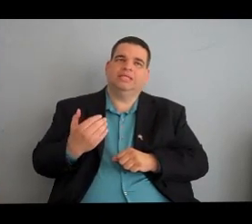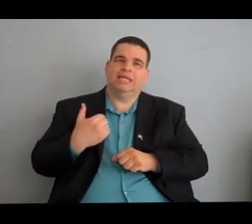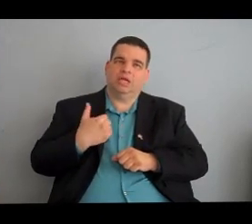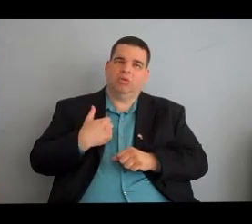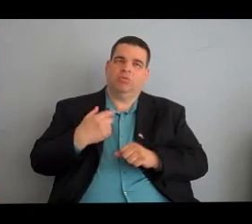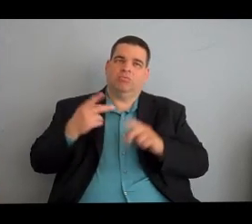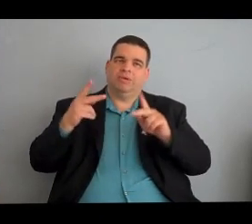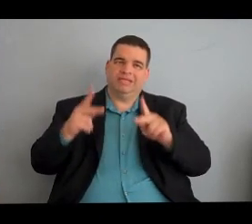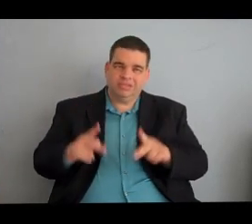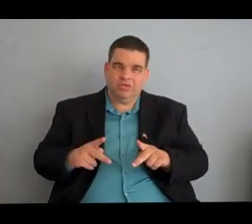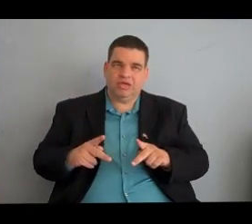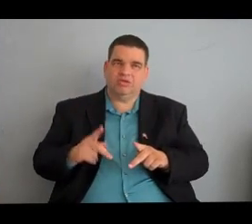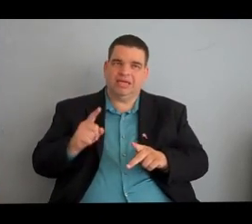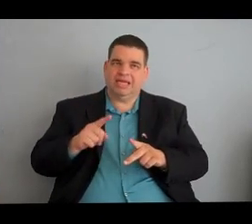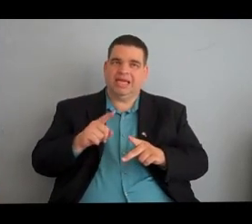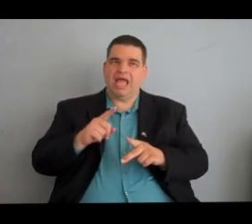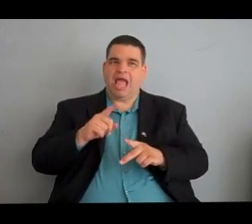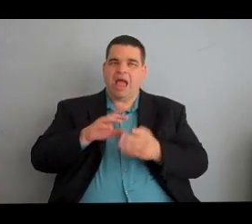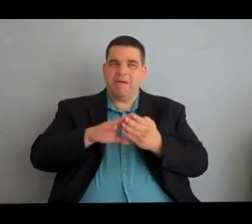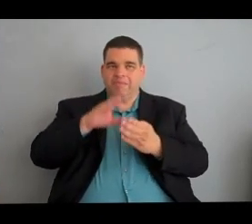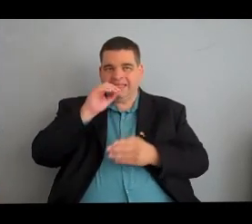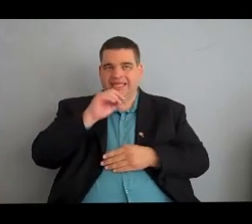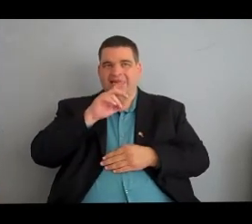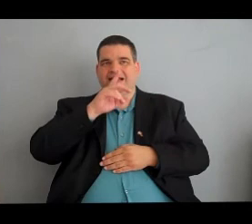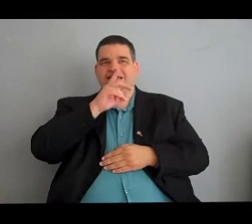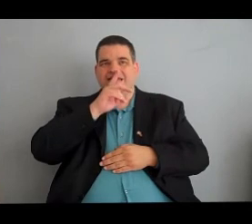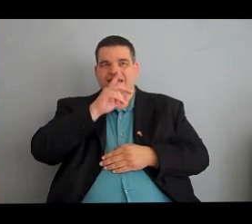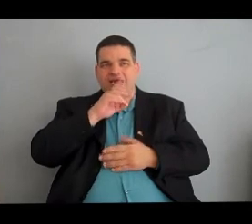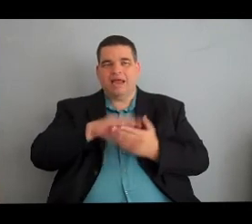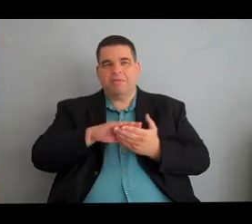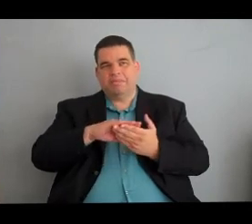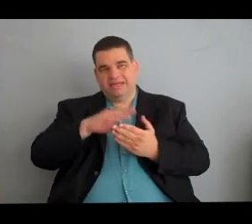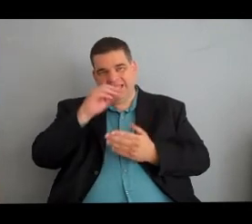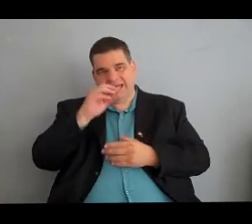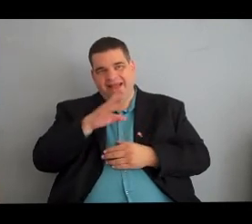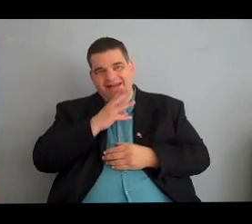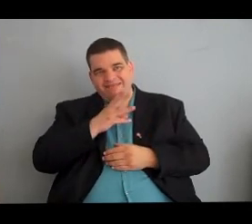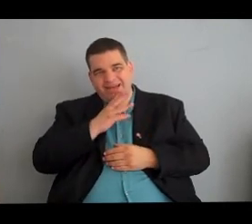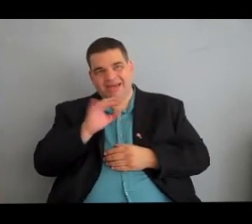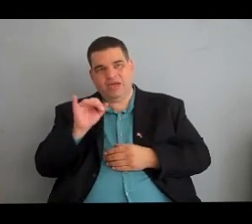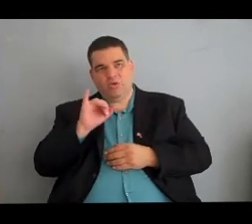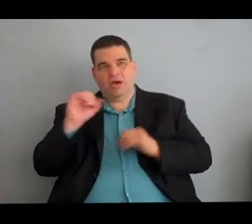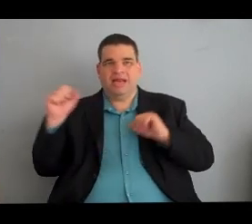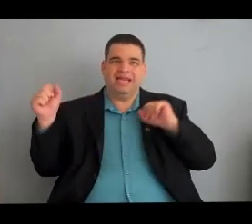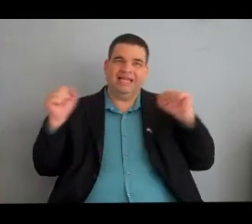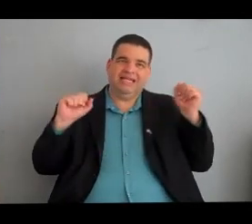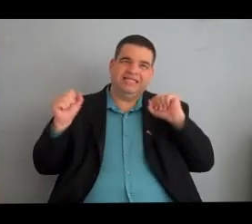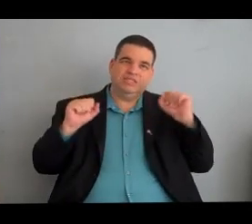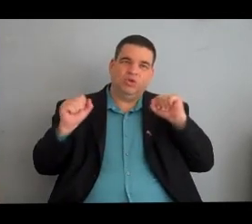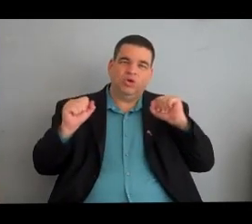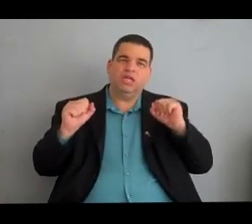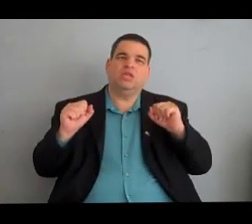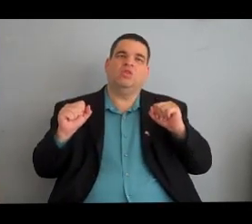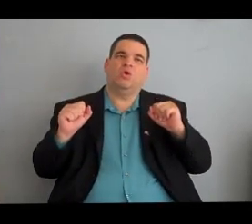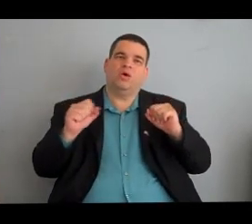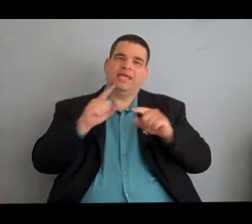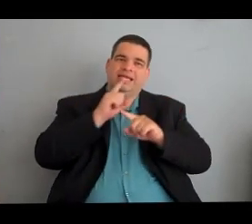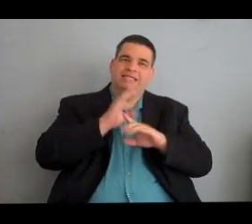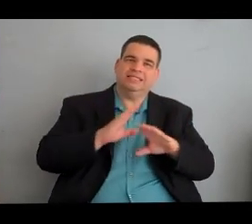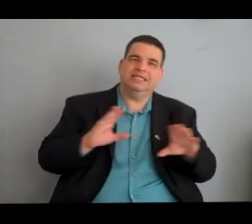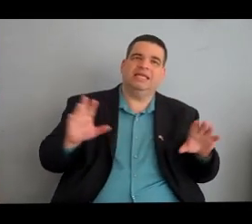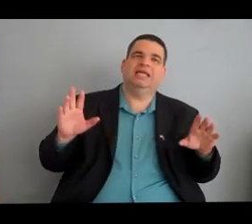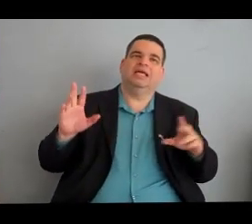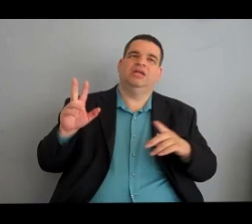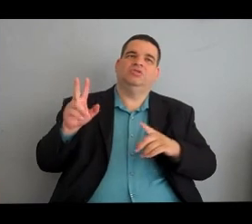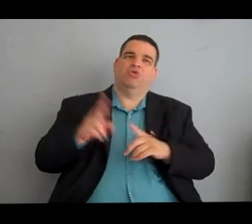que aprender a hablar, y igualmente el sonido y el silencio lo aplicamos, yo creo que podemos ser mejores seres